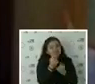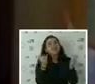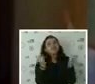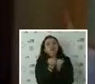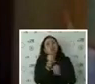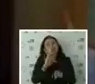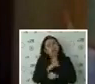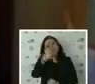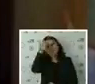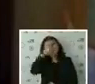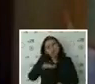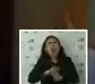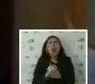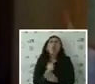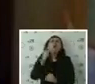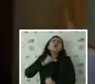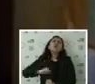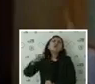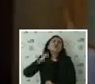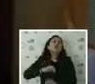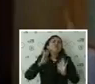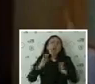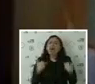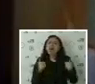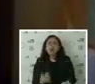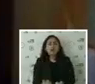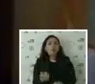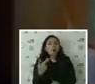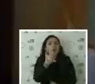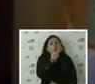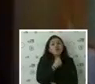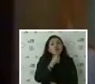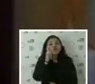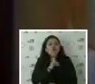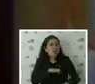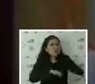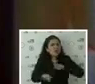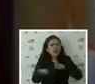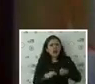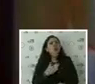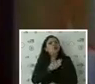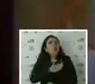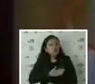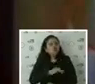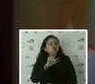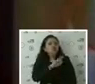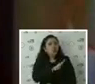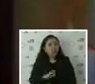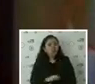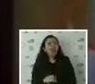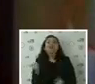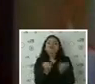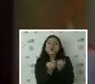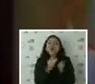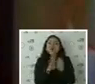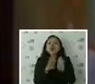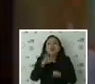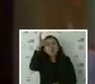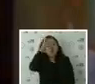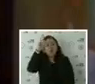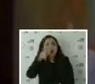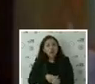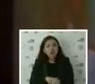Porque sabemos que desde hace mucho tiempo ha quedado claro que ambos géneros son productivos, ¿sí? Sino también en el ámbito